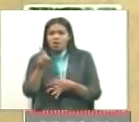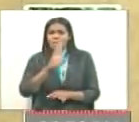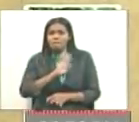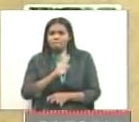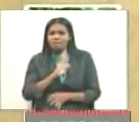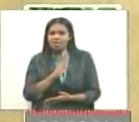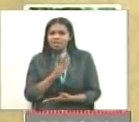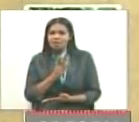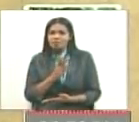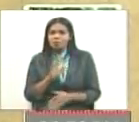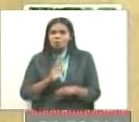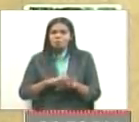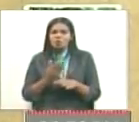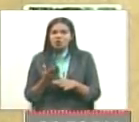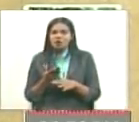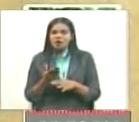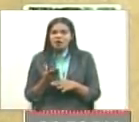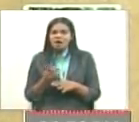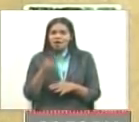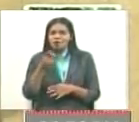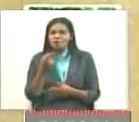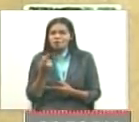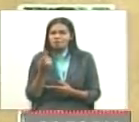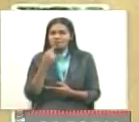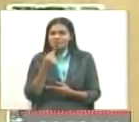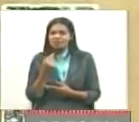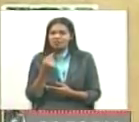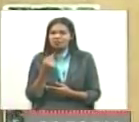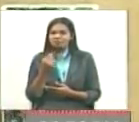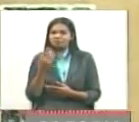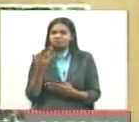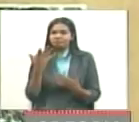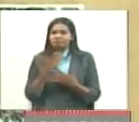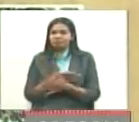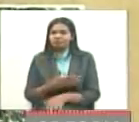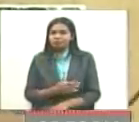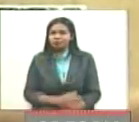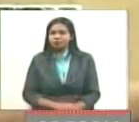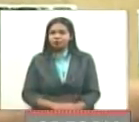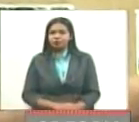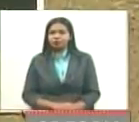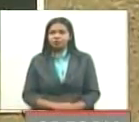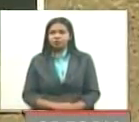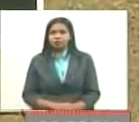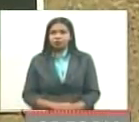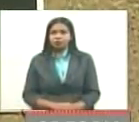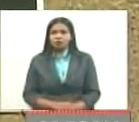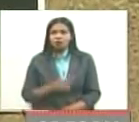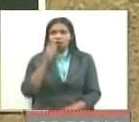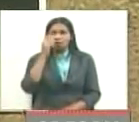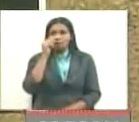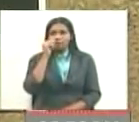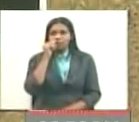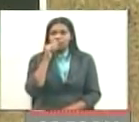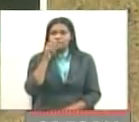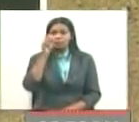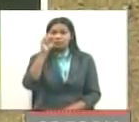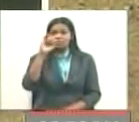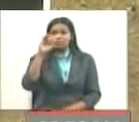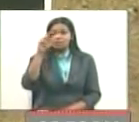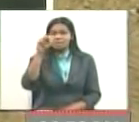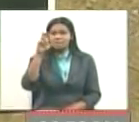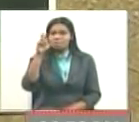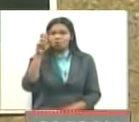pues son pantalleros. Unos grandes pantalleros. Simón Calzadilla. Aquí está, ¿eh?